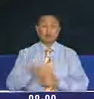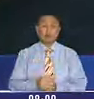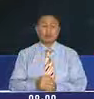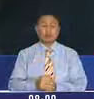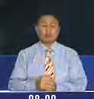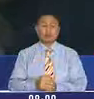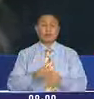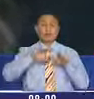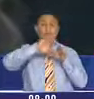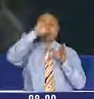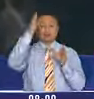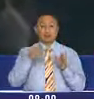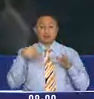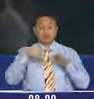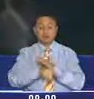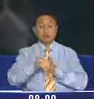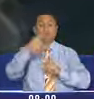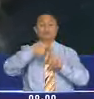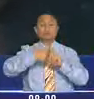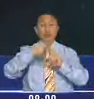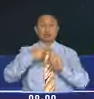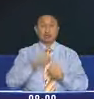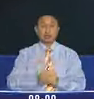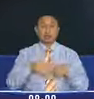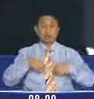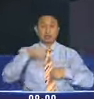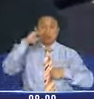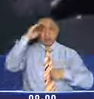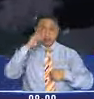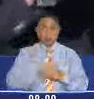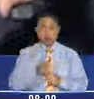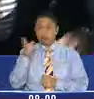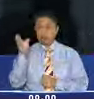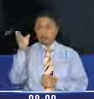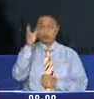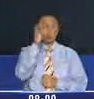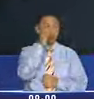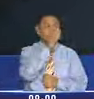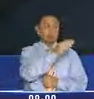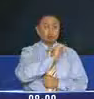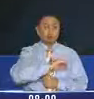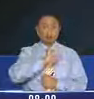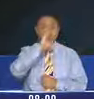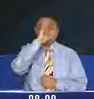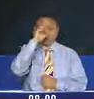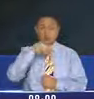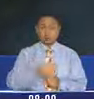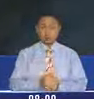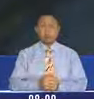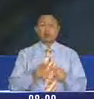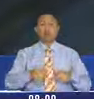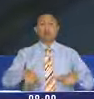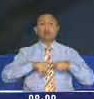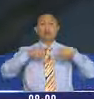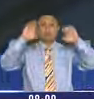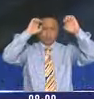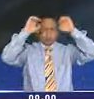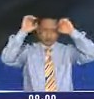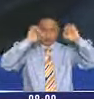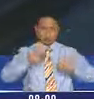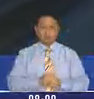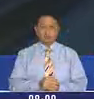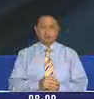los túneles, en el mercado San Roque. Están distribuidos todo el personal de la policía en puntos estratégicos.